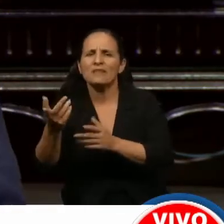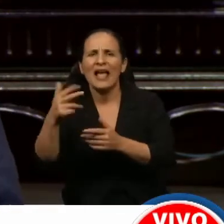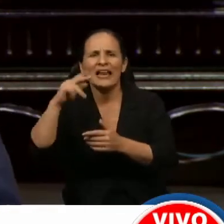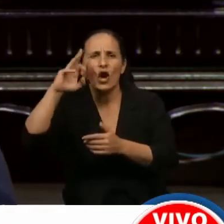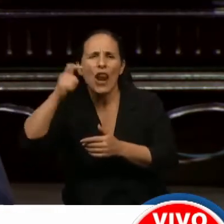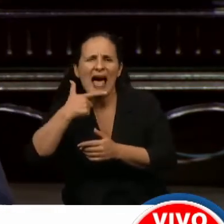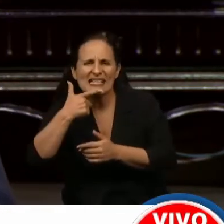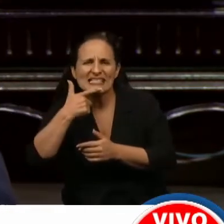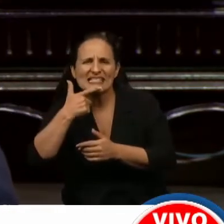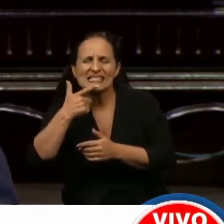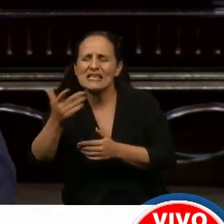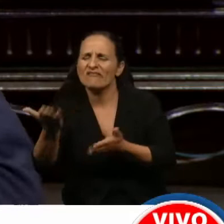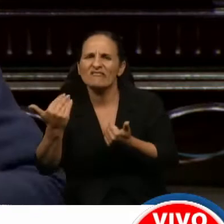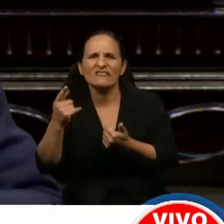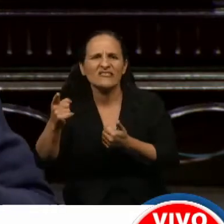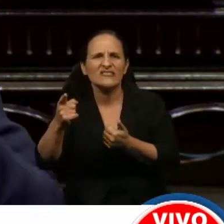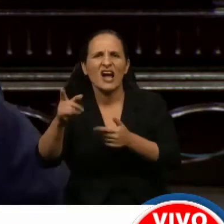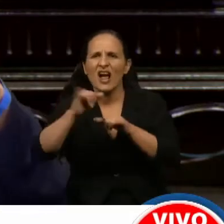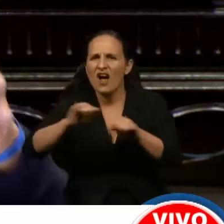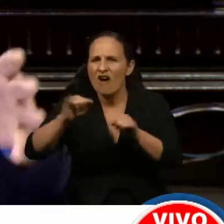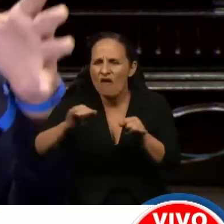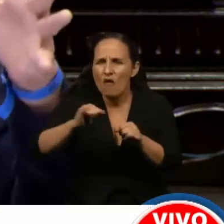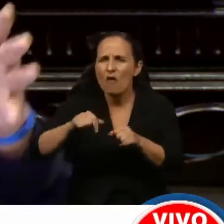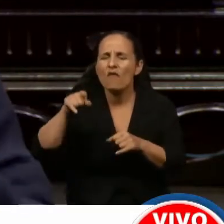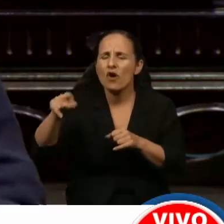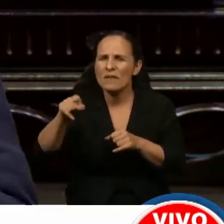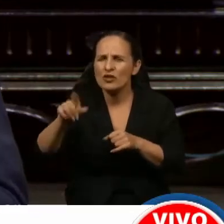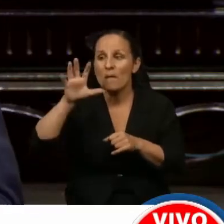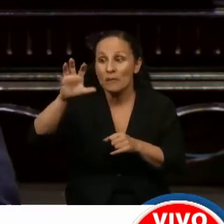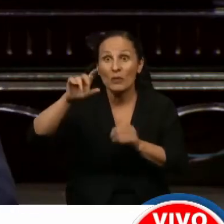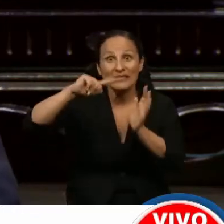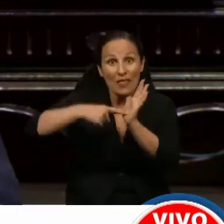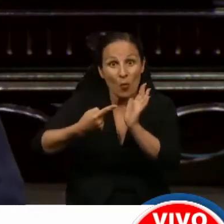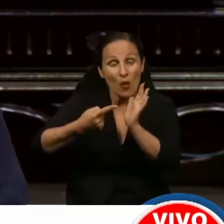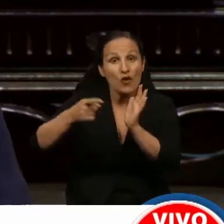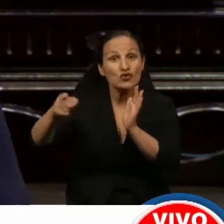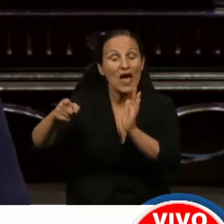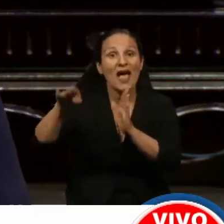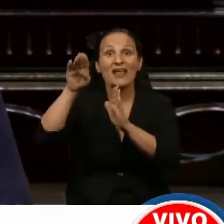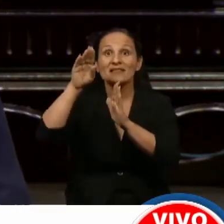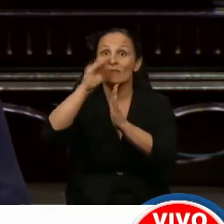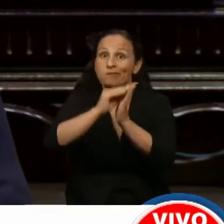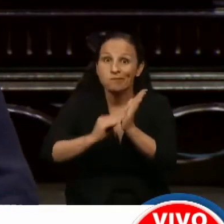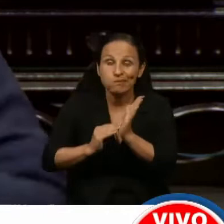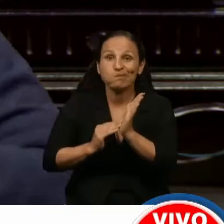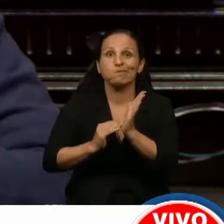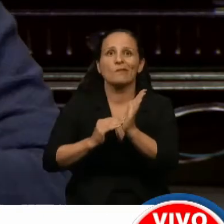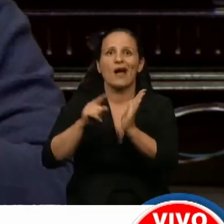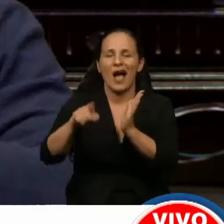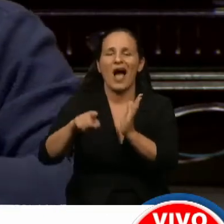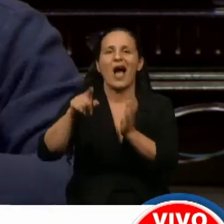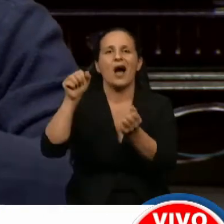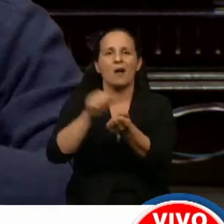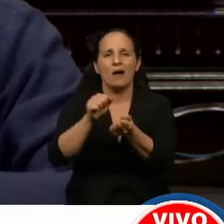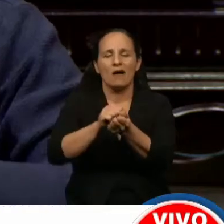Nicolás, ¿tenemos los datos desde que comenzó la provincia de Buenos Aires a inscribir gente hasta la publicación